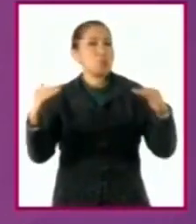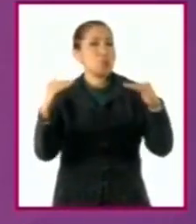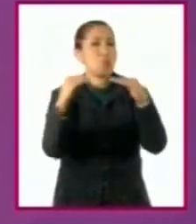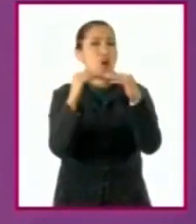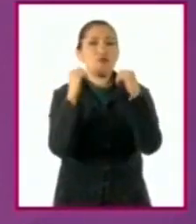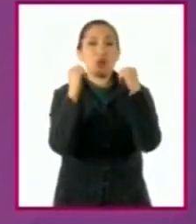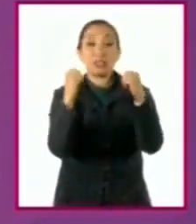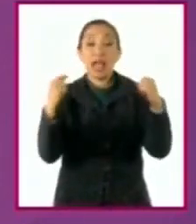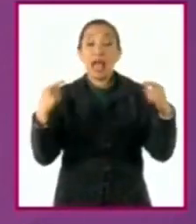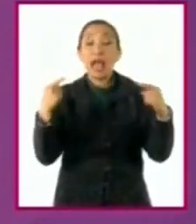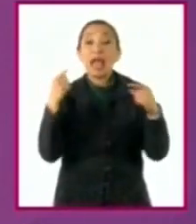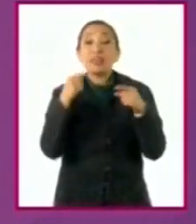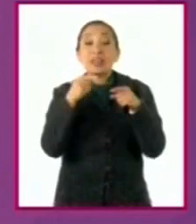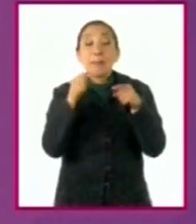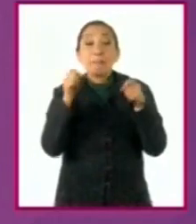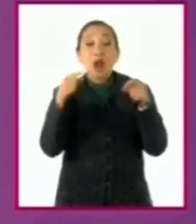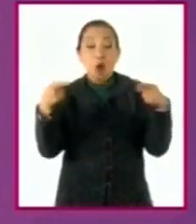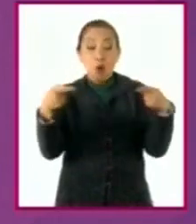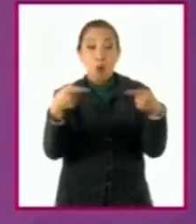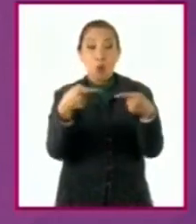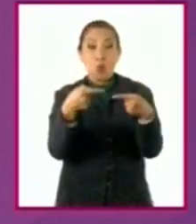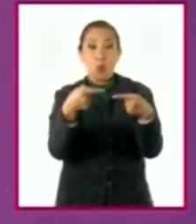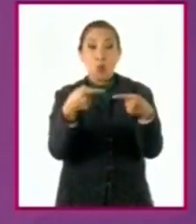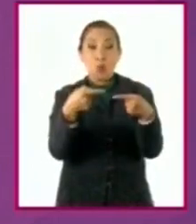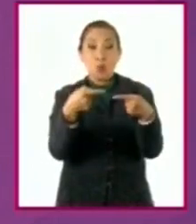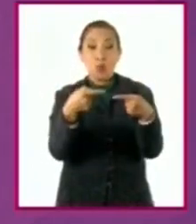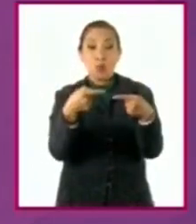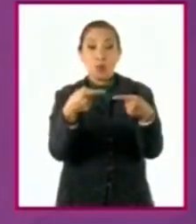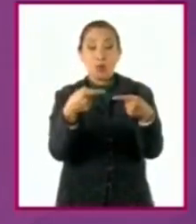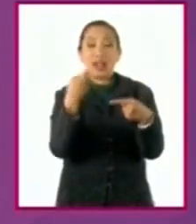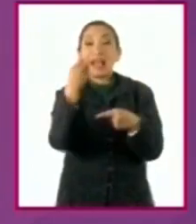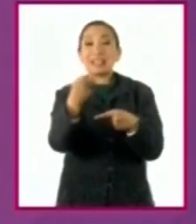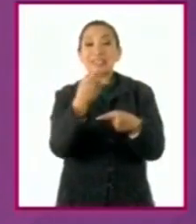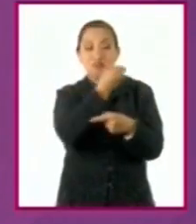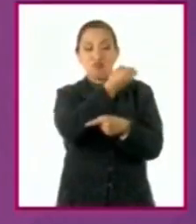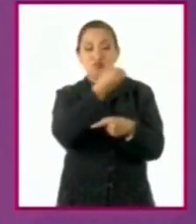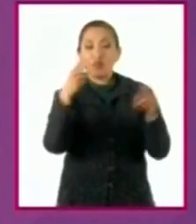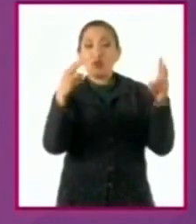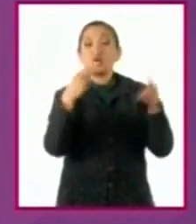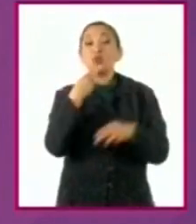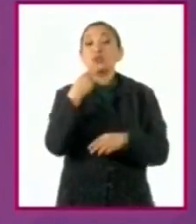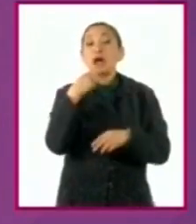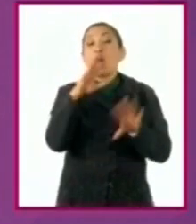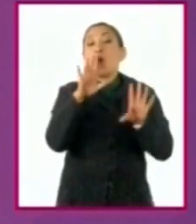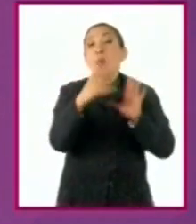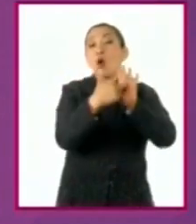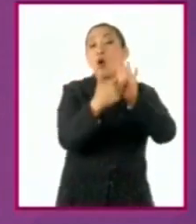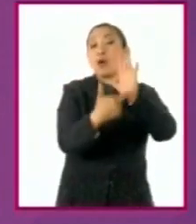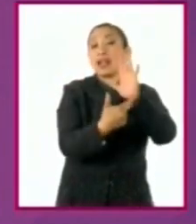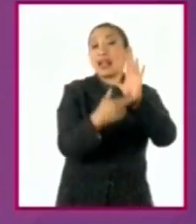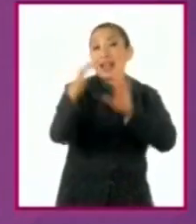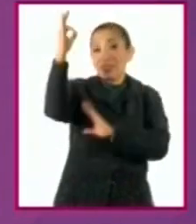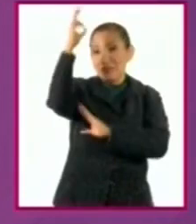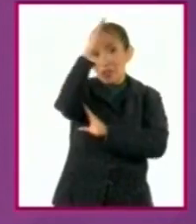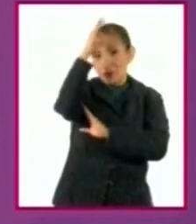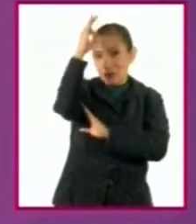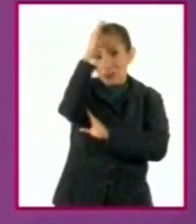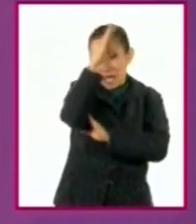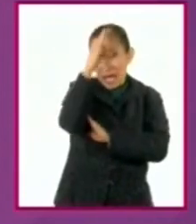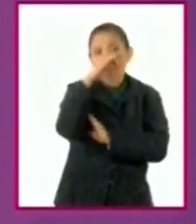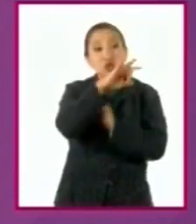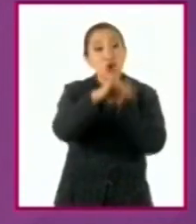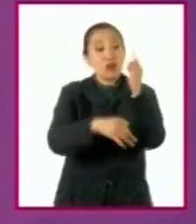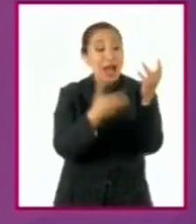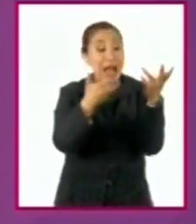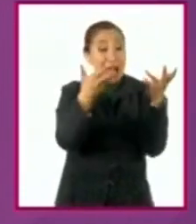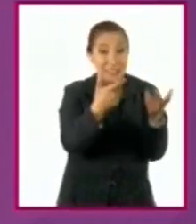y dirección, pero en sentido opuesto. Este enunciado puede aplicarse como un principio filosófico. Toda